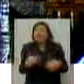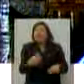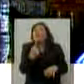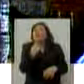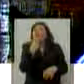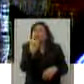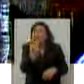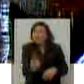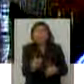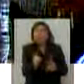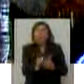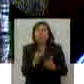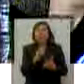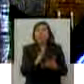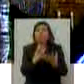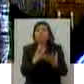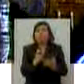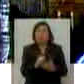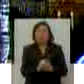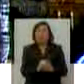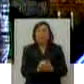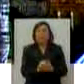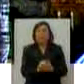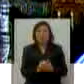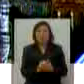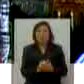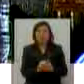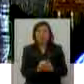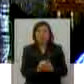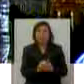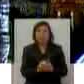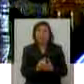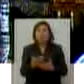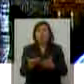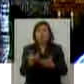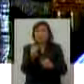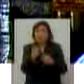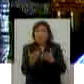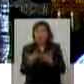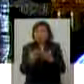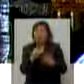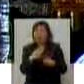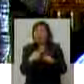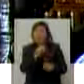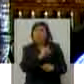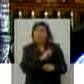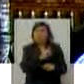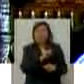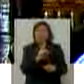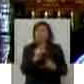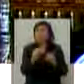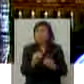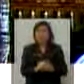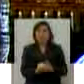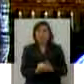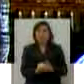Señor yo quisiera señor presidente sí sé que los alumnos de estas instituciones no ponen piedras